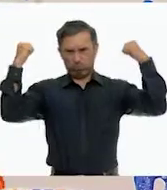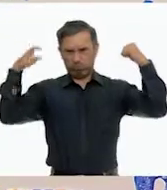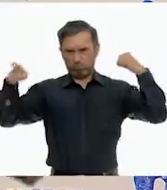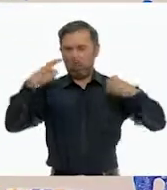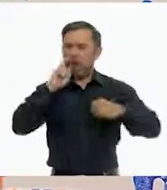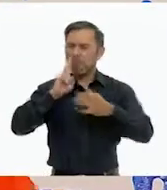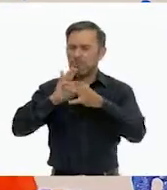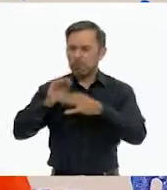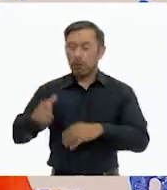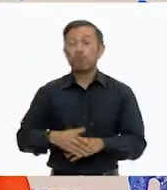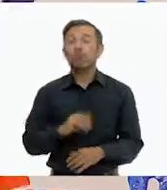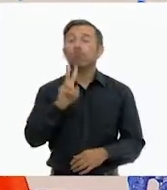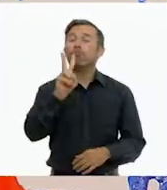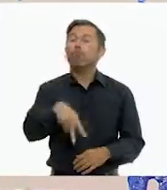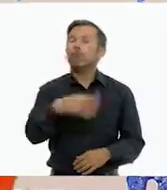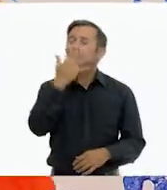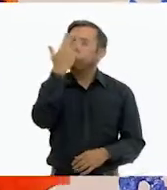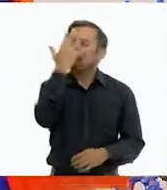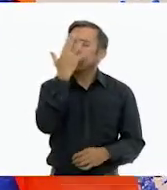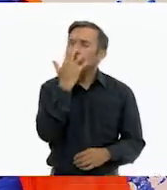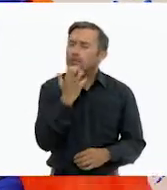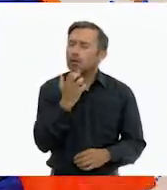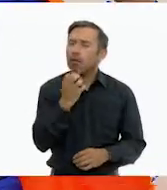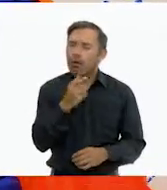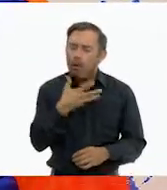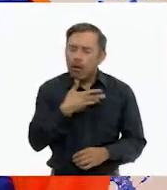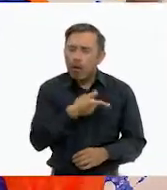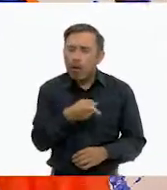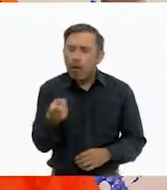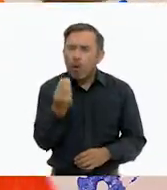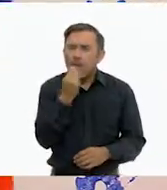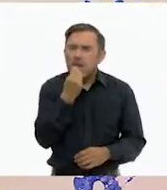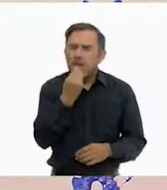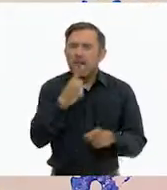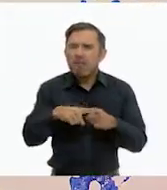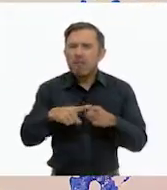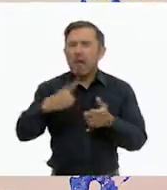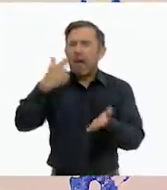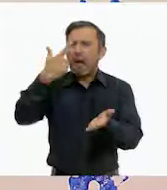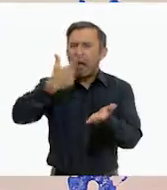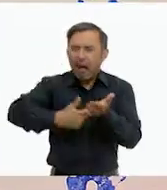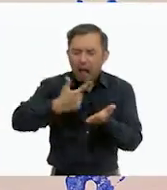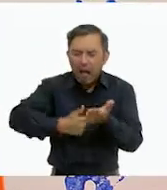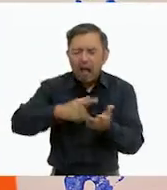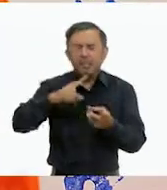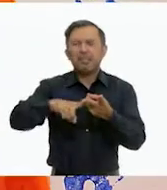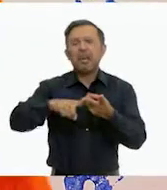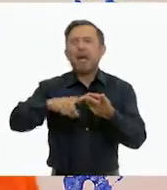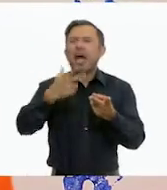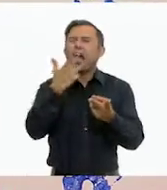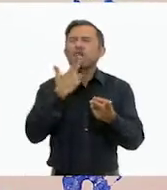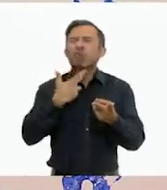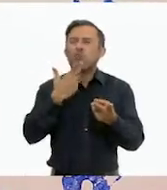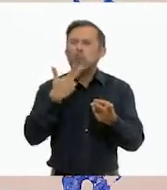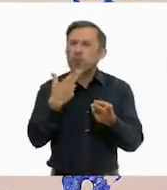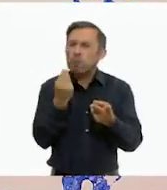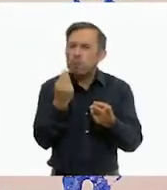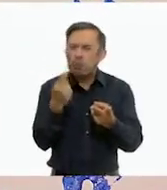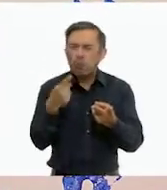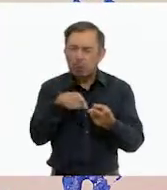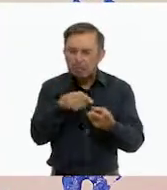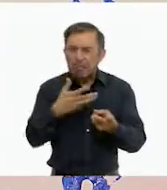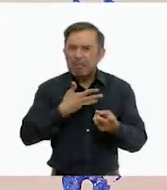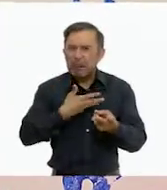mucha tristeza que hay muchos alimentos con alto contenido en grasas, azúcares, que no